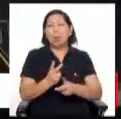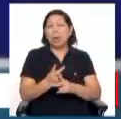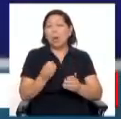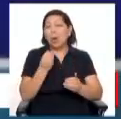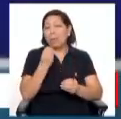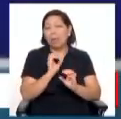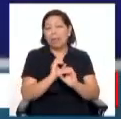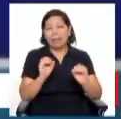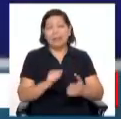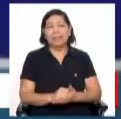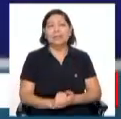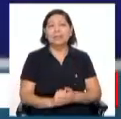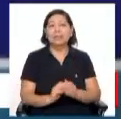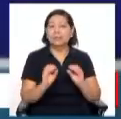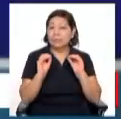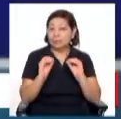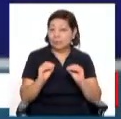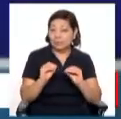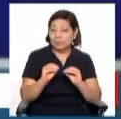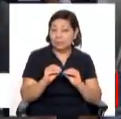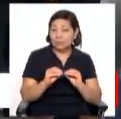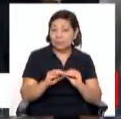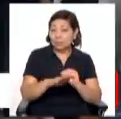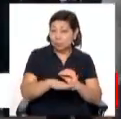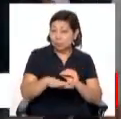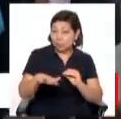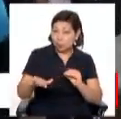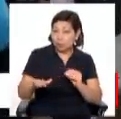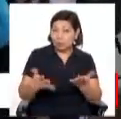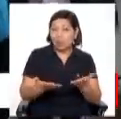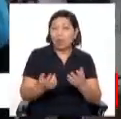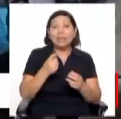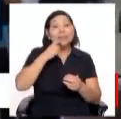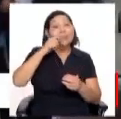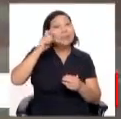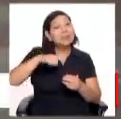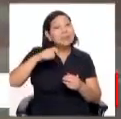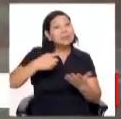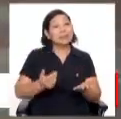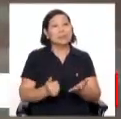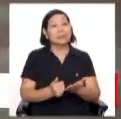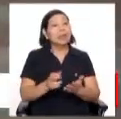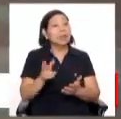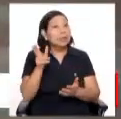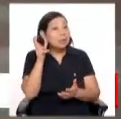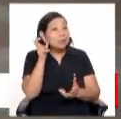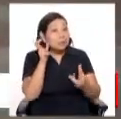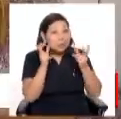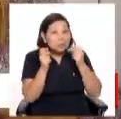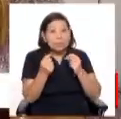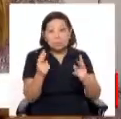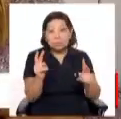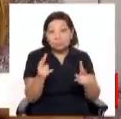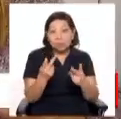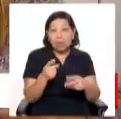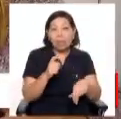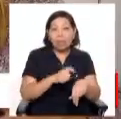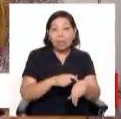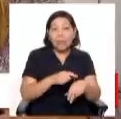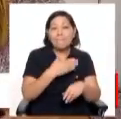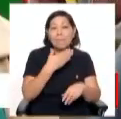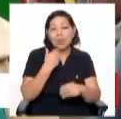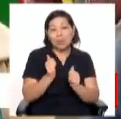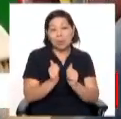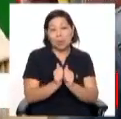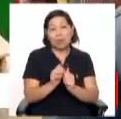ni agua. Si queremos educarlos y formarlos bien, entonces necesitamos escucharlos. Comiencen a pasar tiempo de calidad